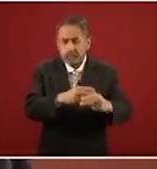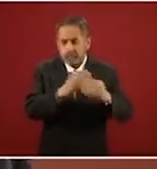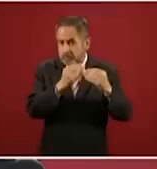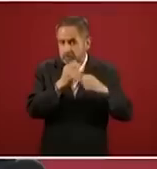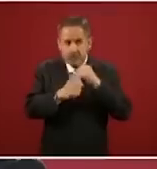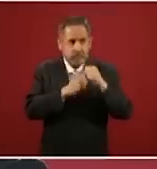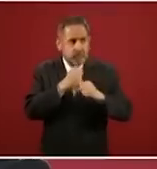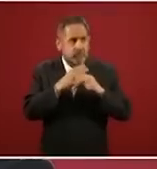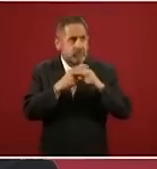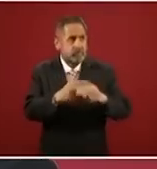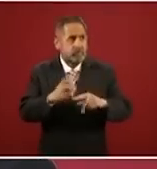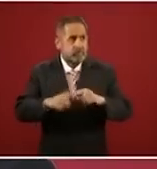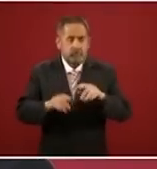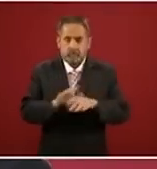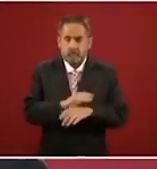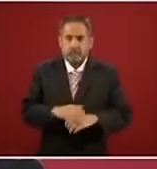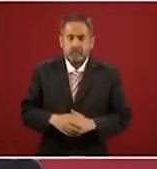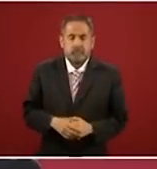mucho tiempo